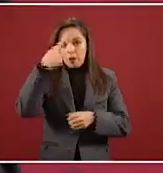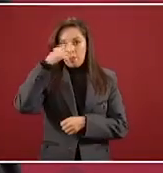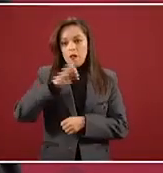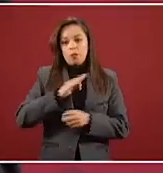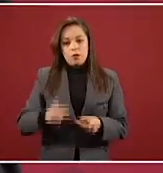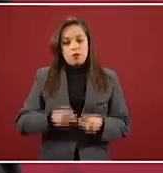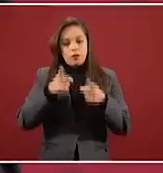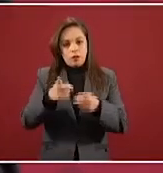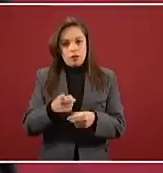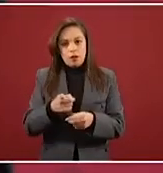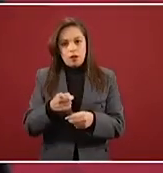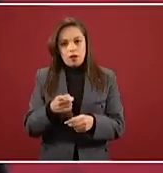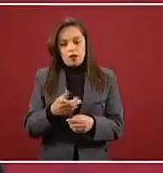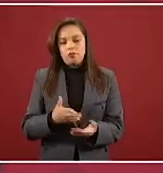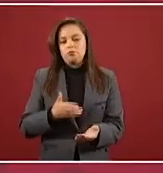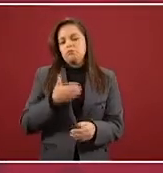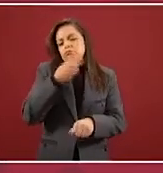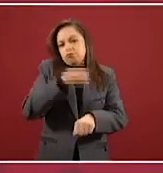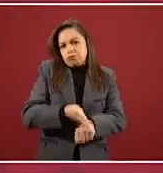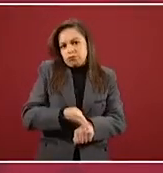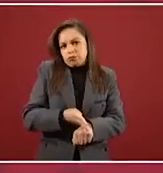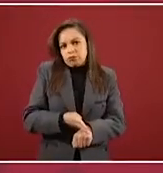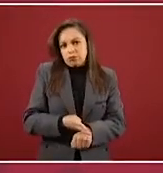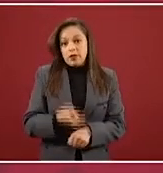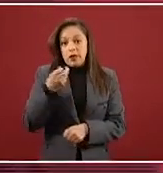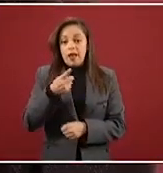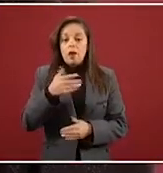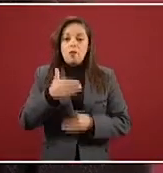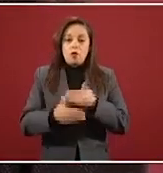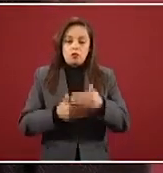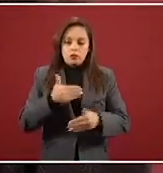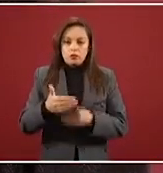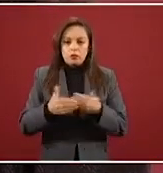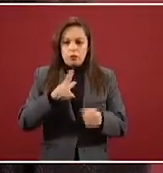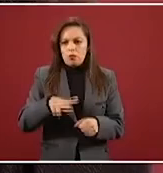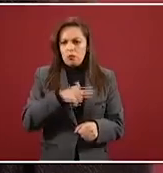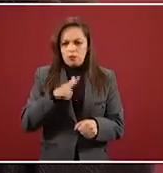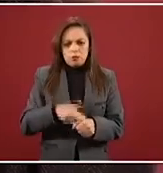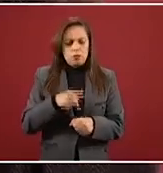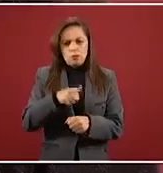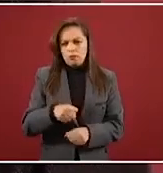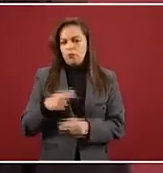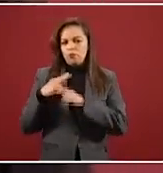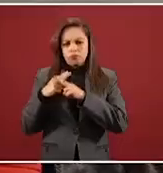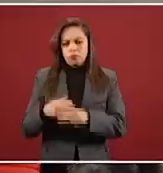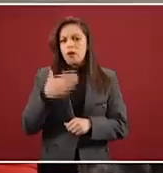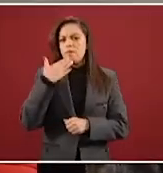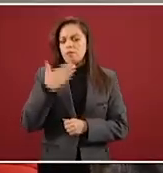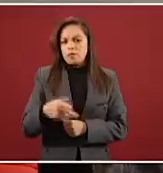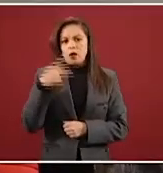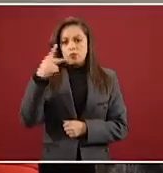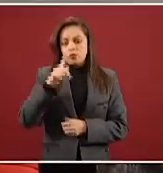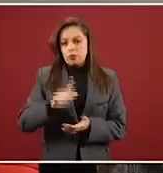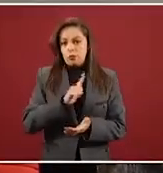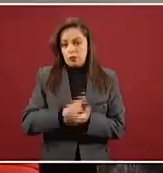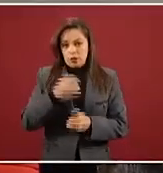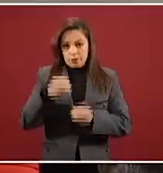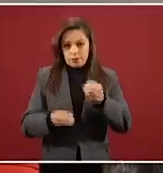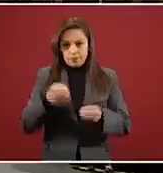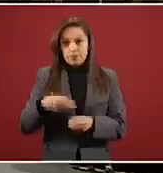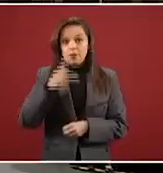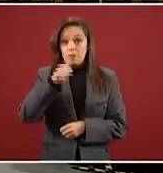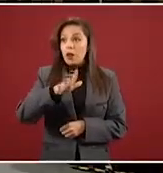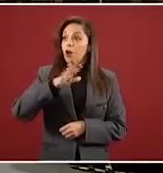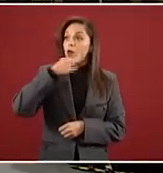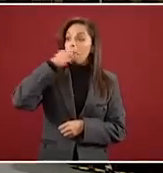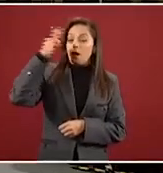que corresponda. Ese es el proceso que se lleva. Y es todo normal, ha seguido su cauce legal. Lo que pasa es que entonces no le han informado al tribunal